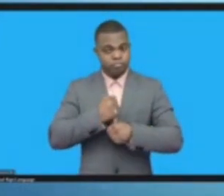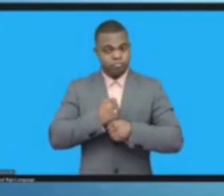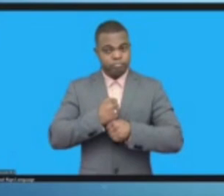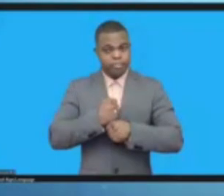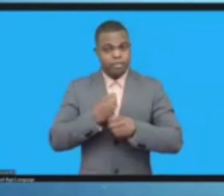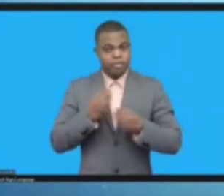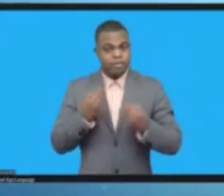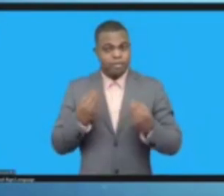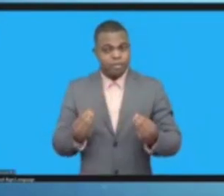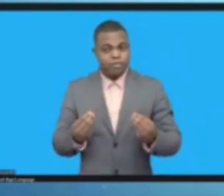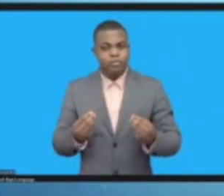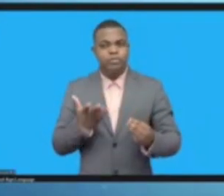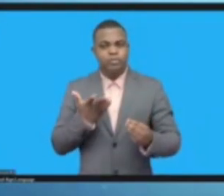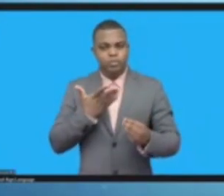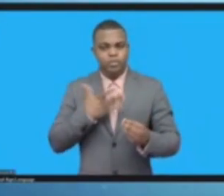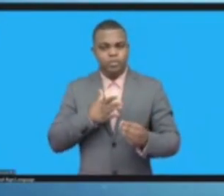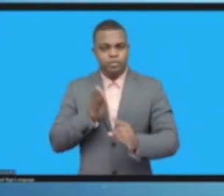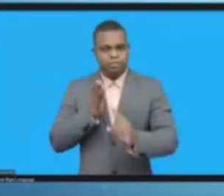privacidad